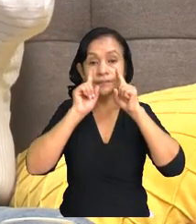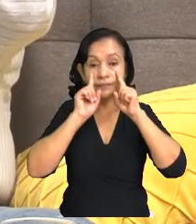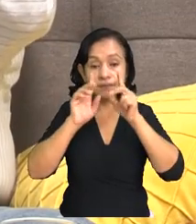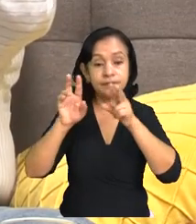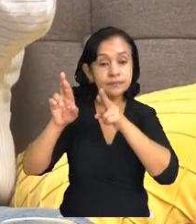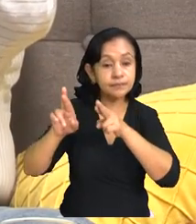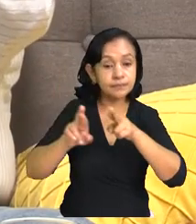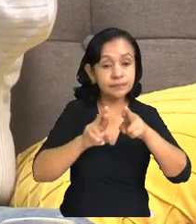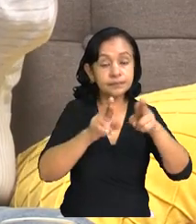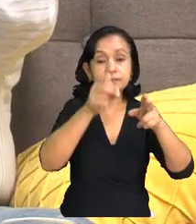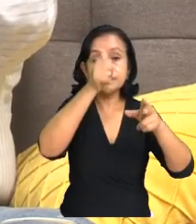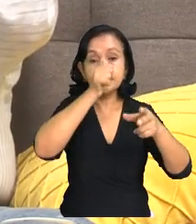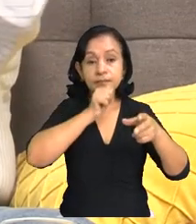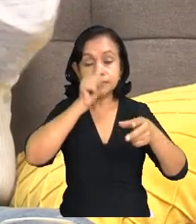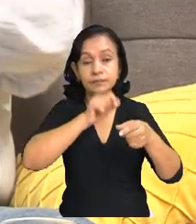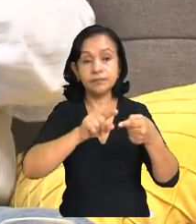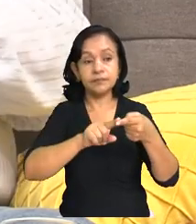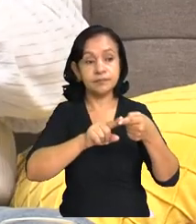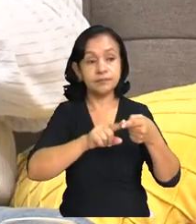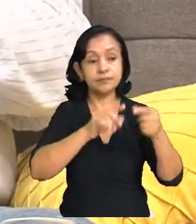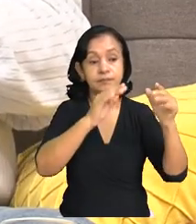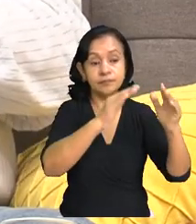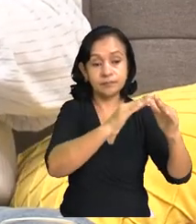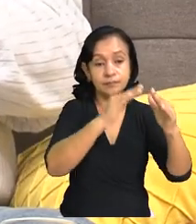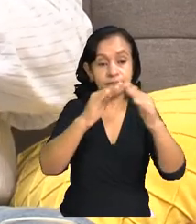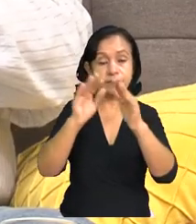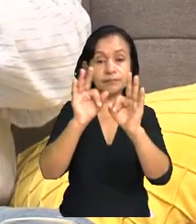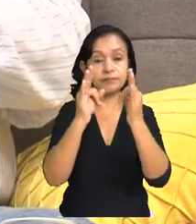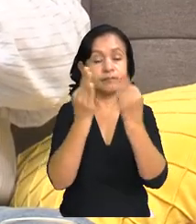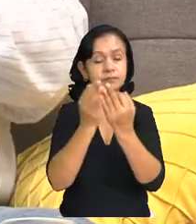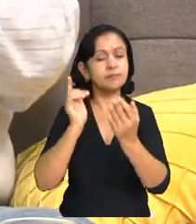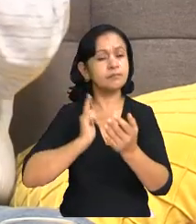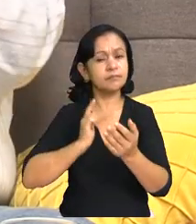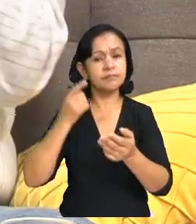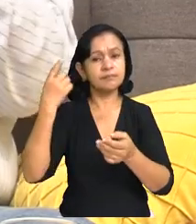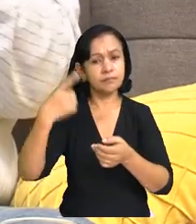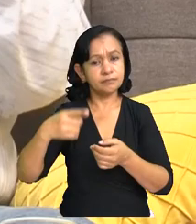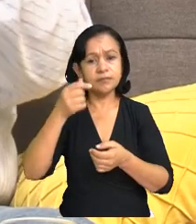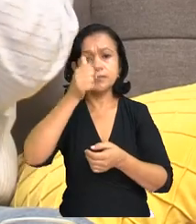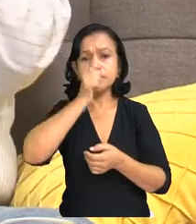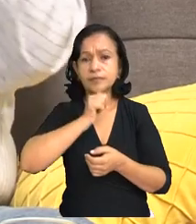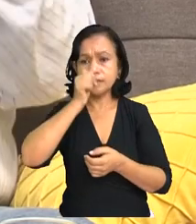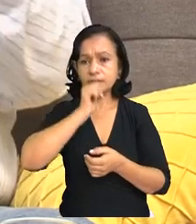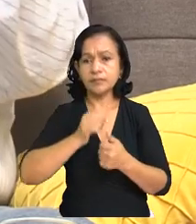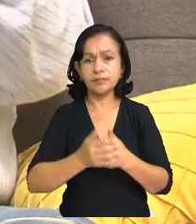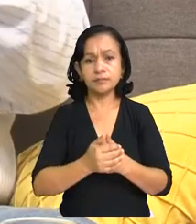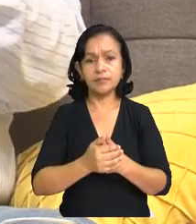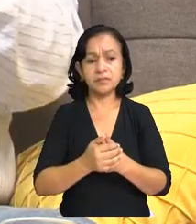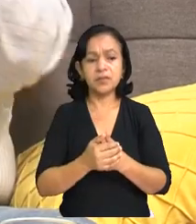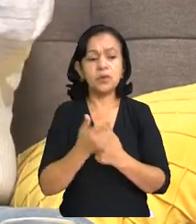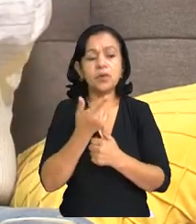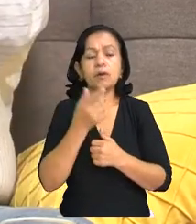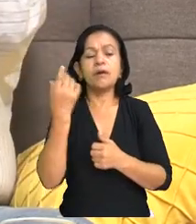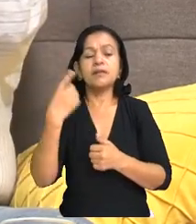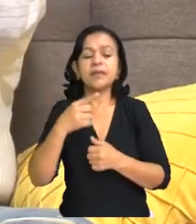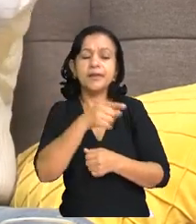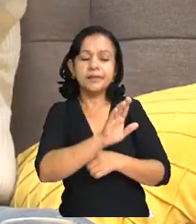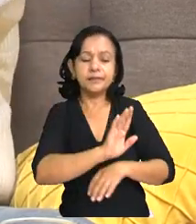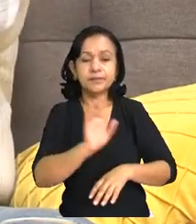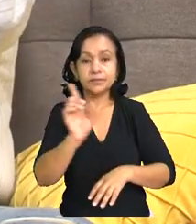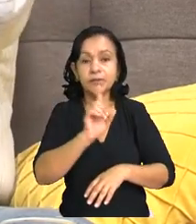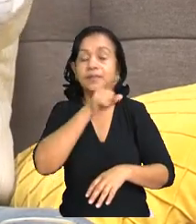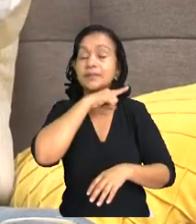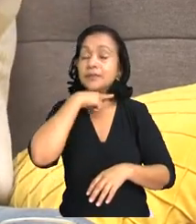para asegurar que la restitución de derechos sea más efectiva. Y que no es una restitución de derechos así filosófica, no es una restitución de